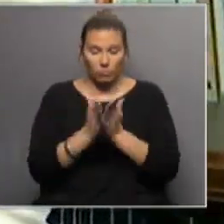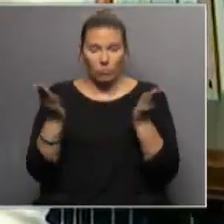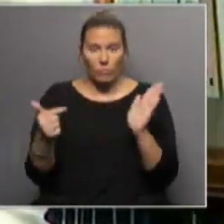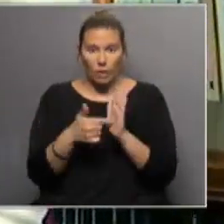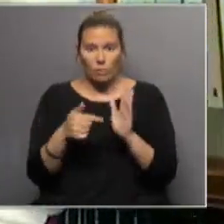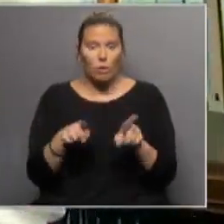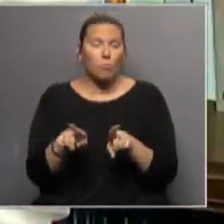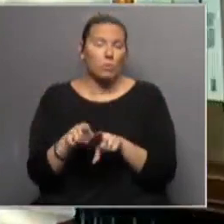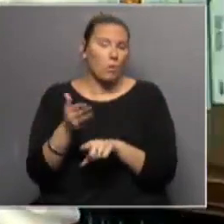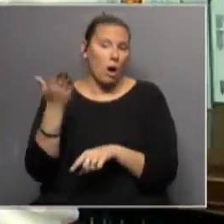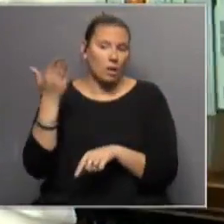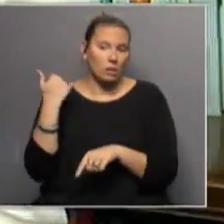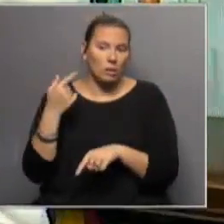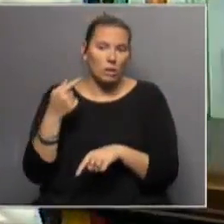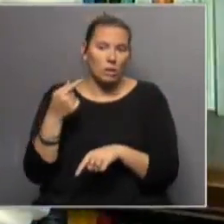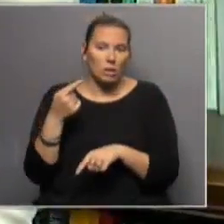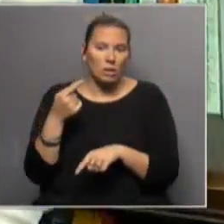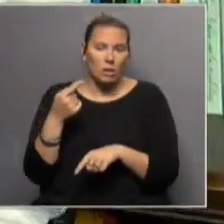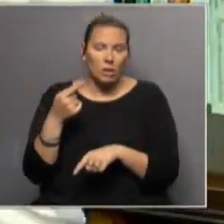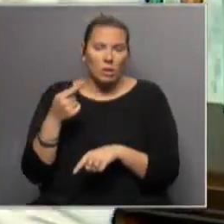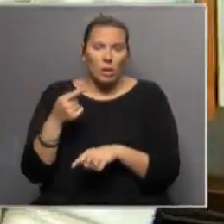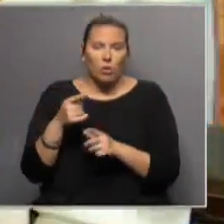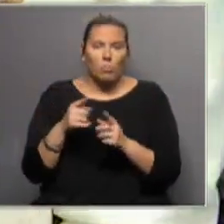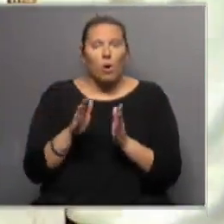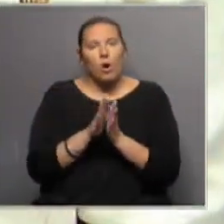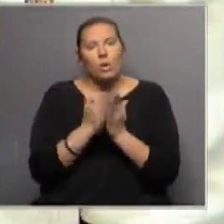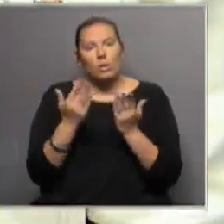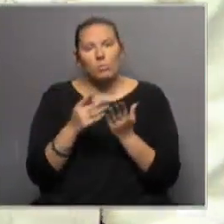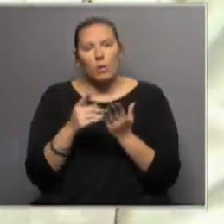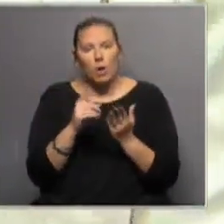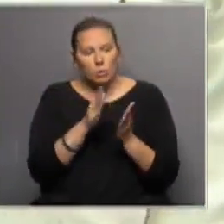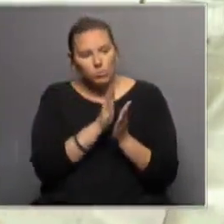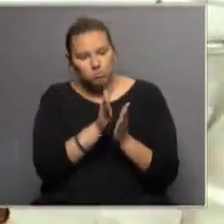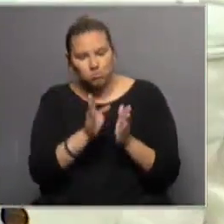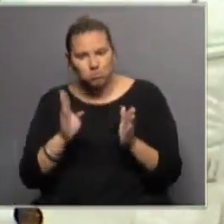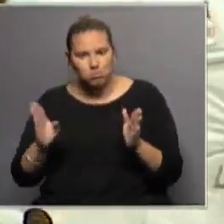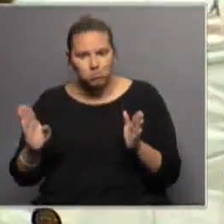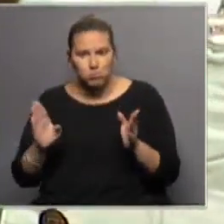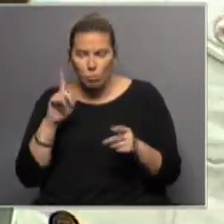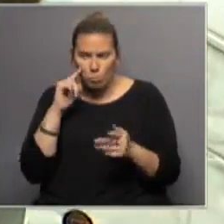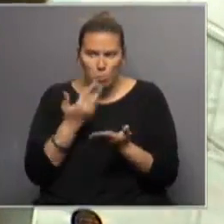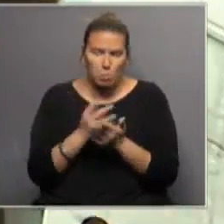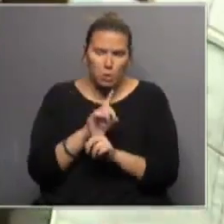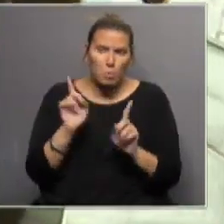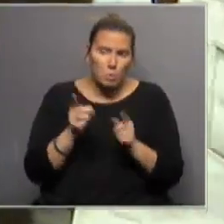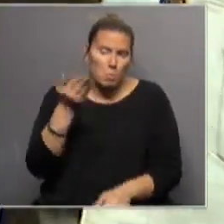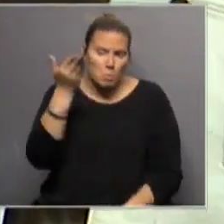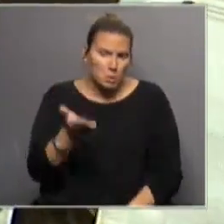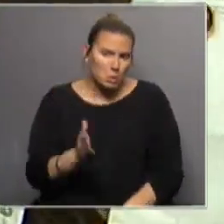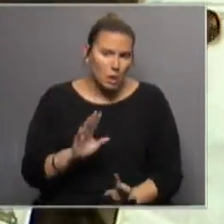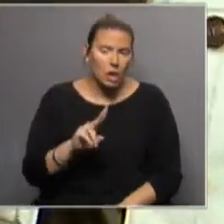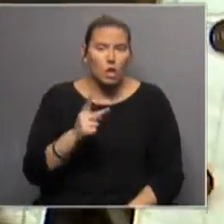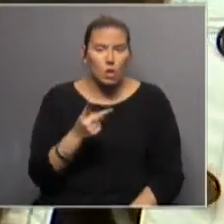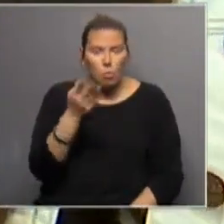en los anteriores, que fui construyendo como una especie de saga, sin proponérmelo, pero los mismos personajes, y hay